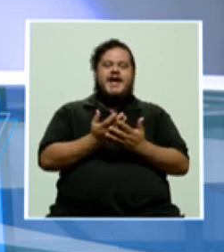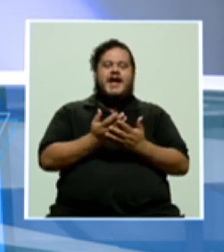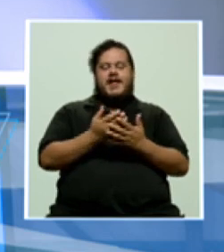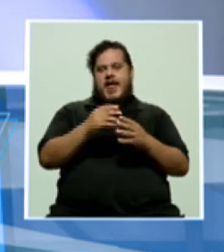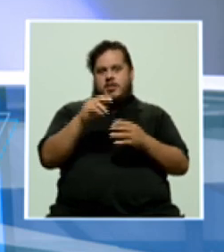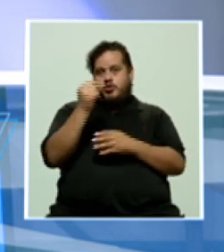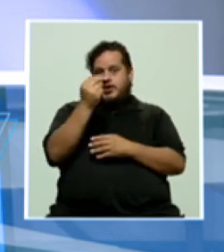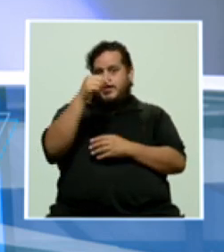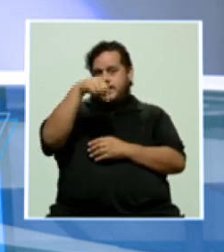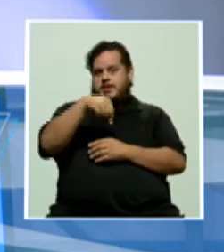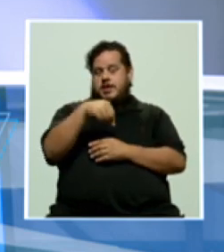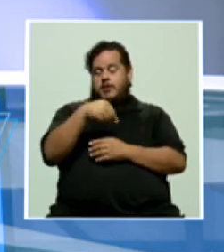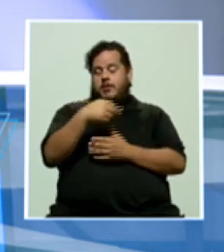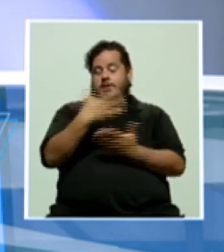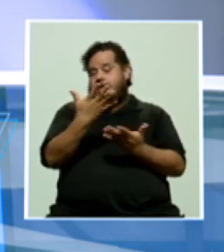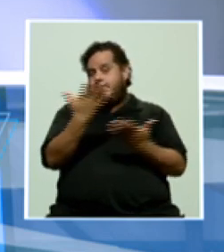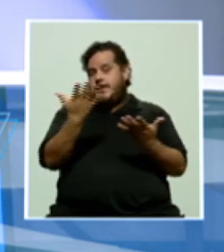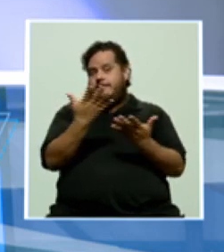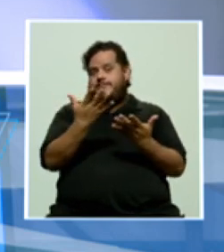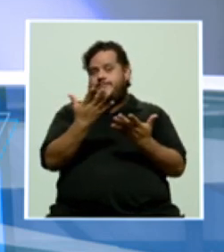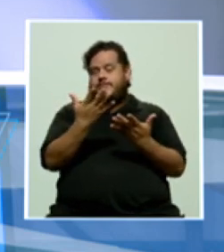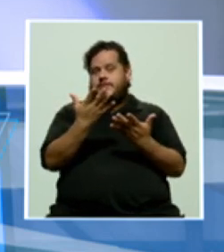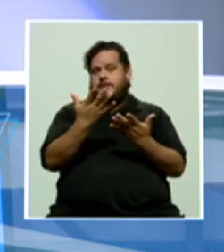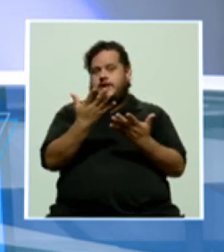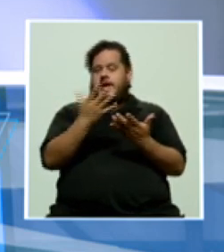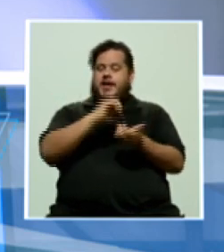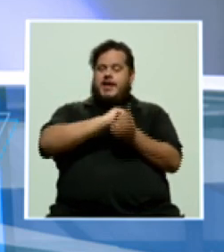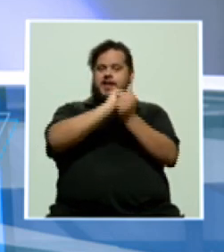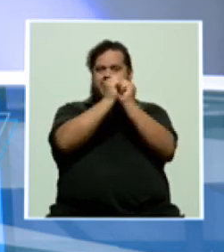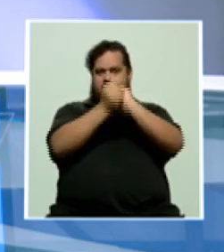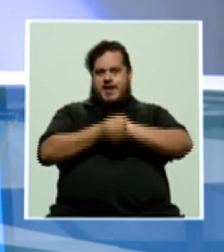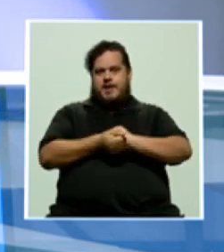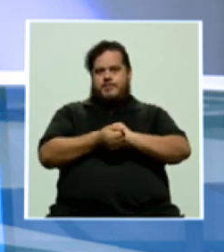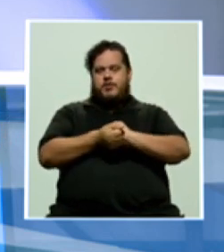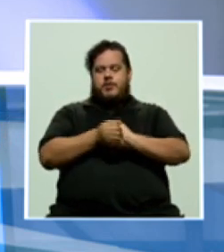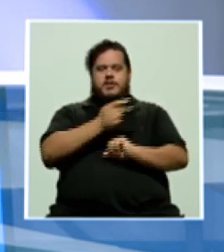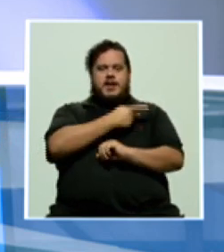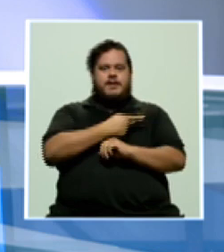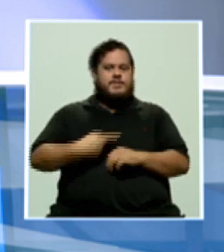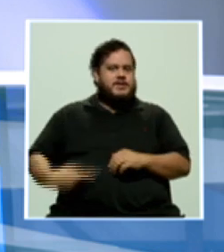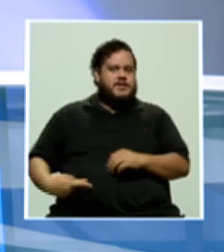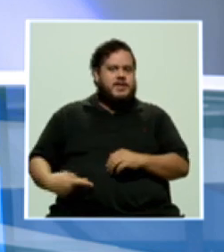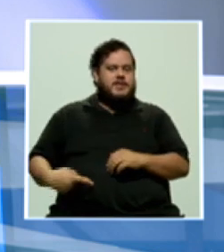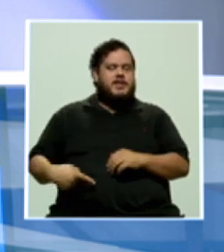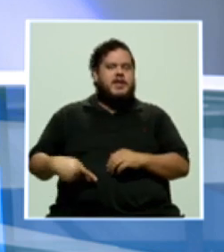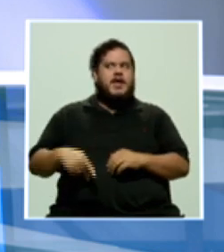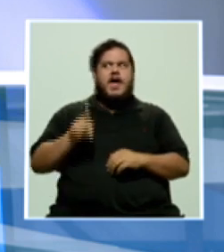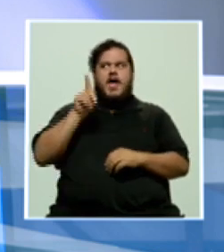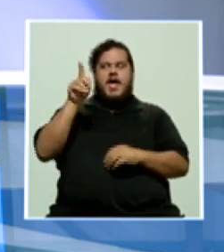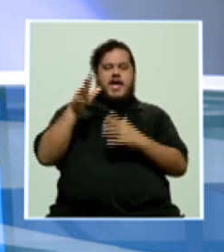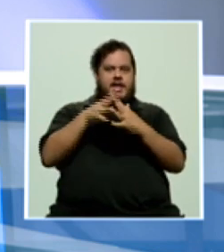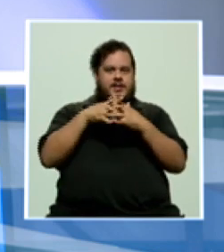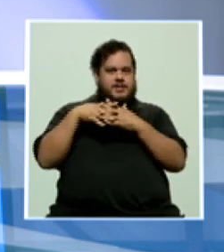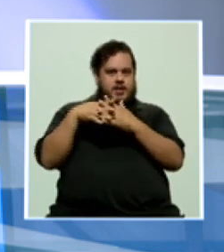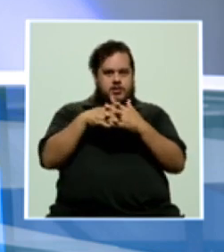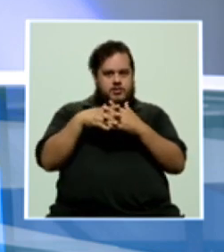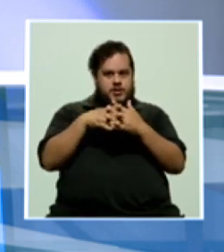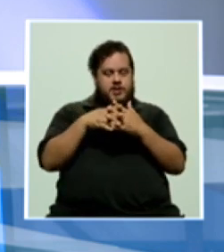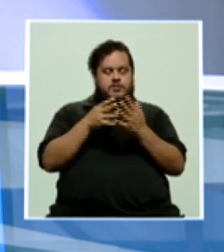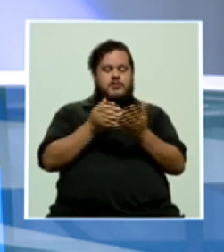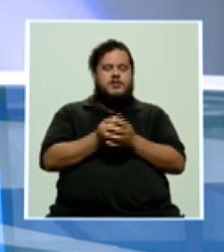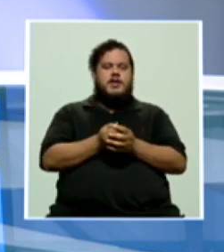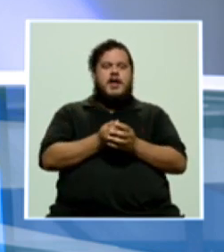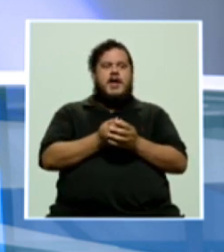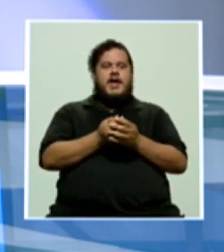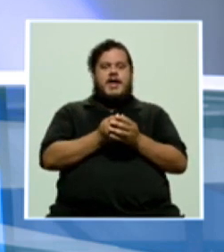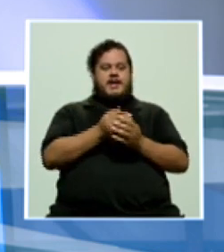hoy está marcada por el cambio en la presidencia de Estados Unidos, con el fin de la era